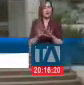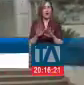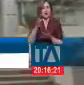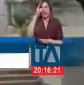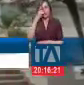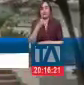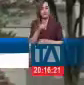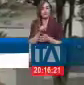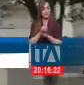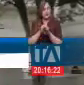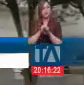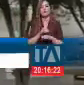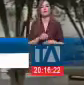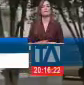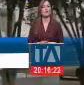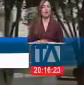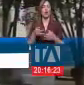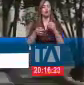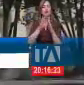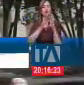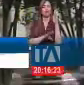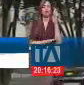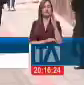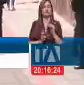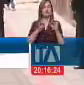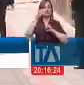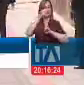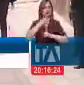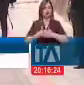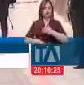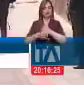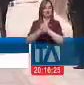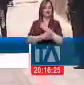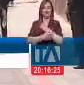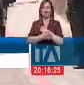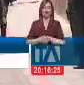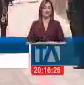ya despenalizó la Corte Constitucional, pues el aborto en casos de violación